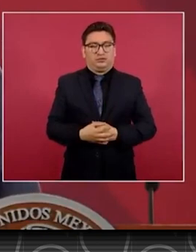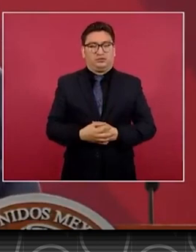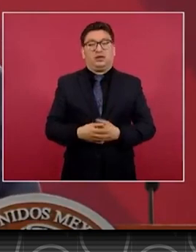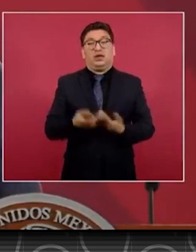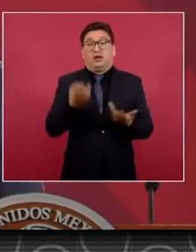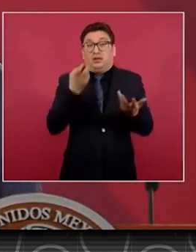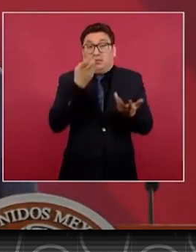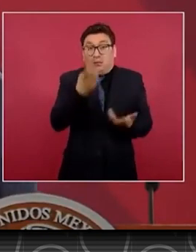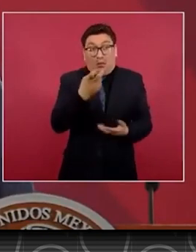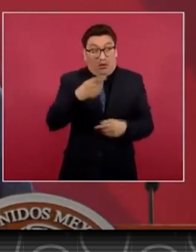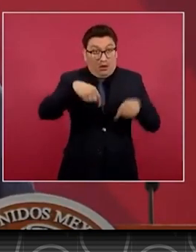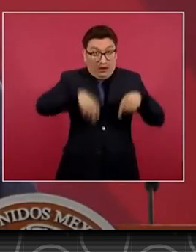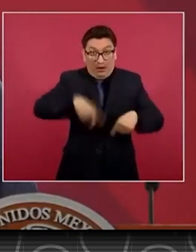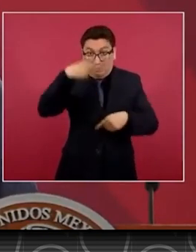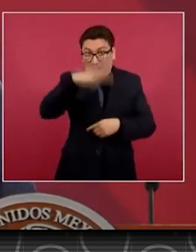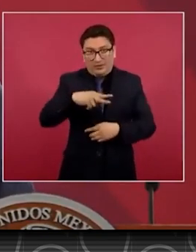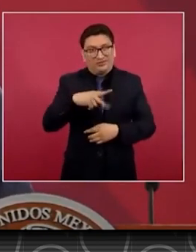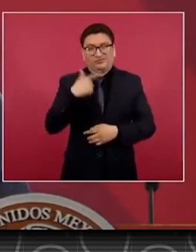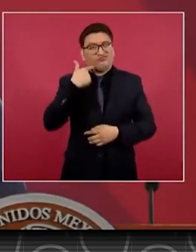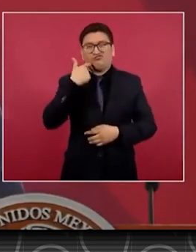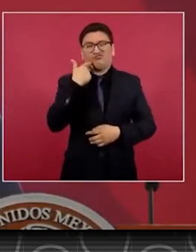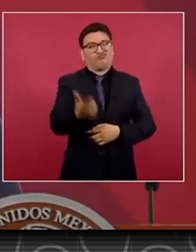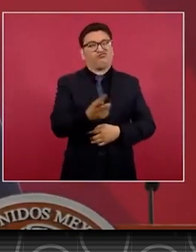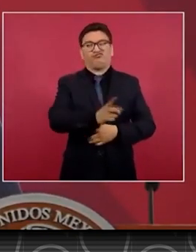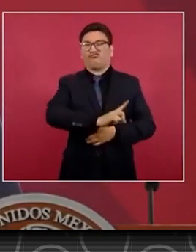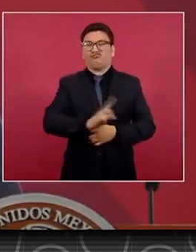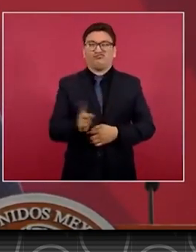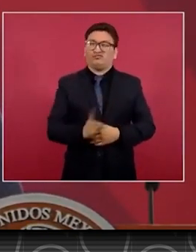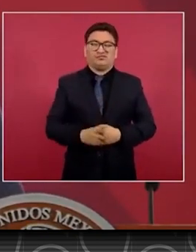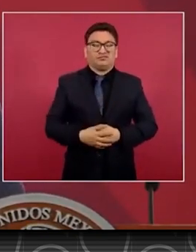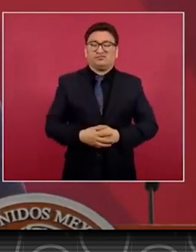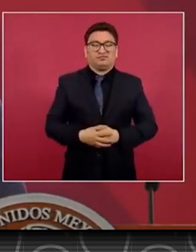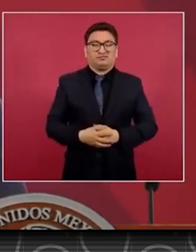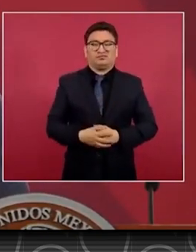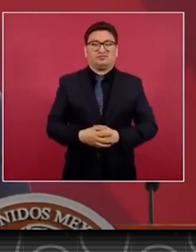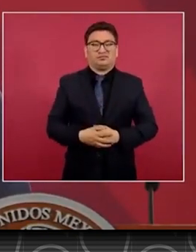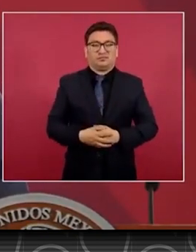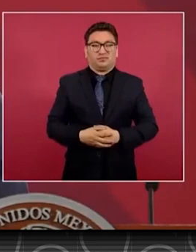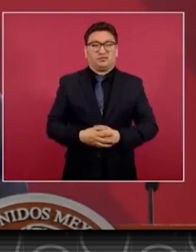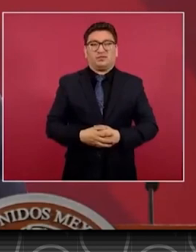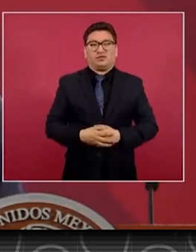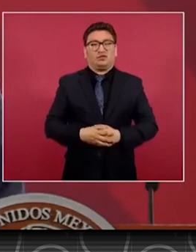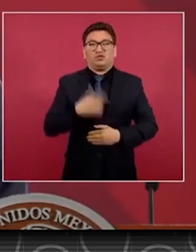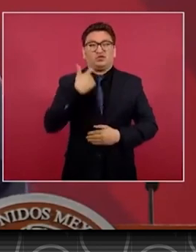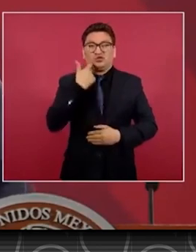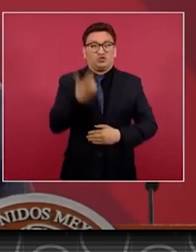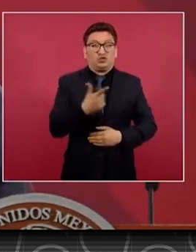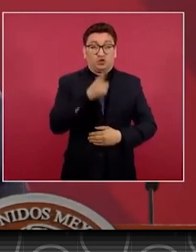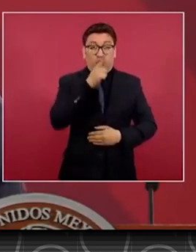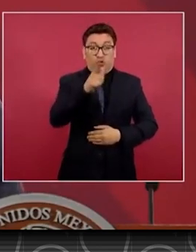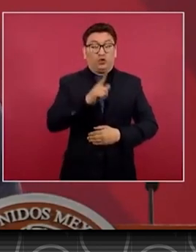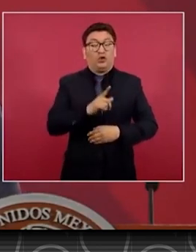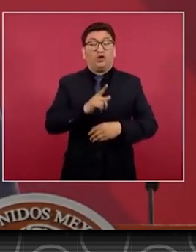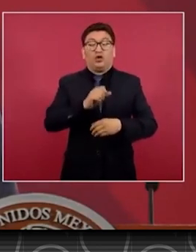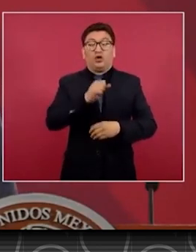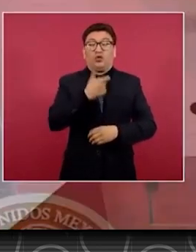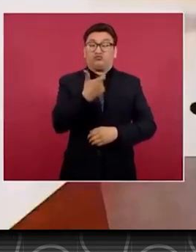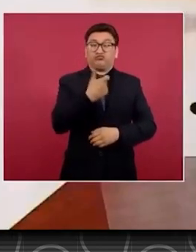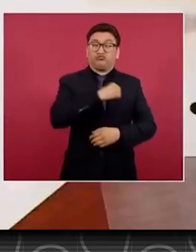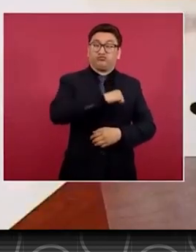Entonces, no queremos que eso suceda en el país, que no aumente el precio de la luz.